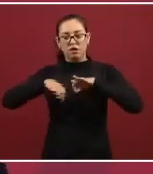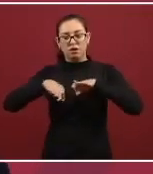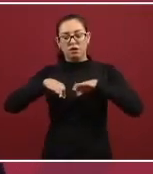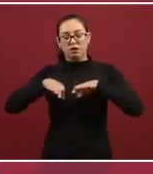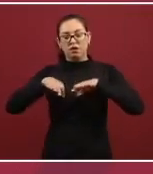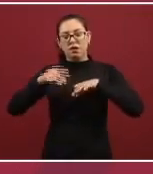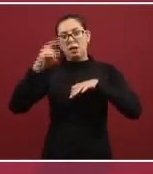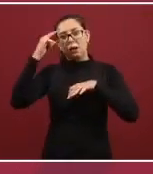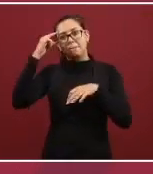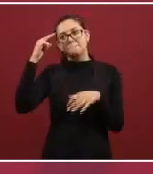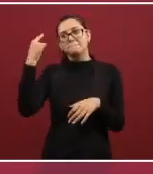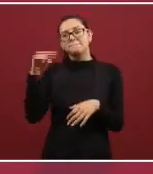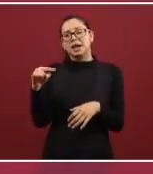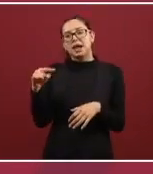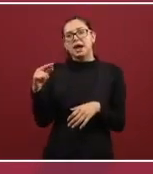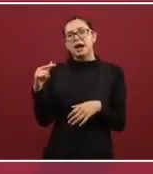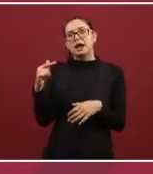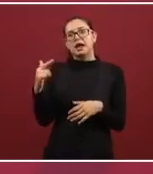hacer